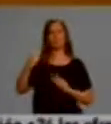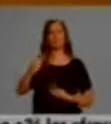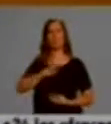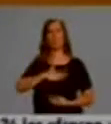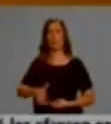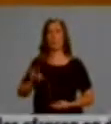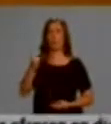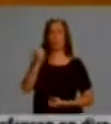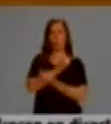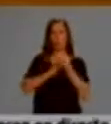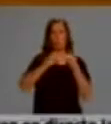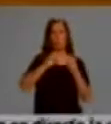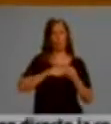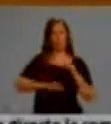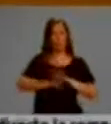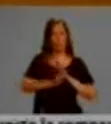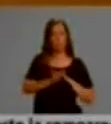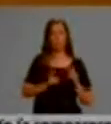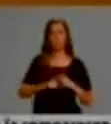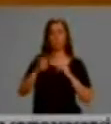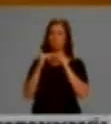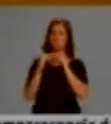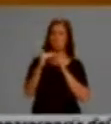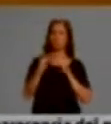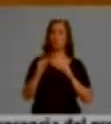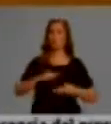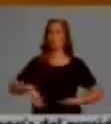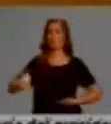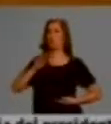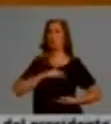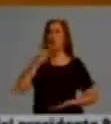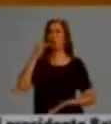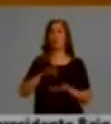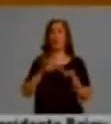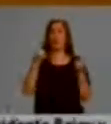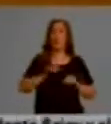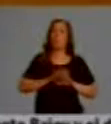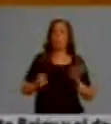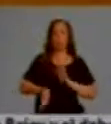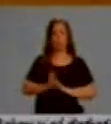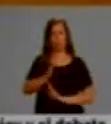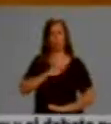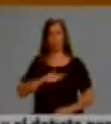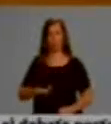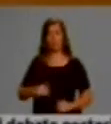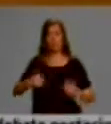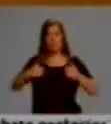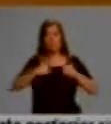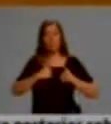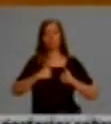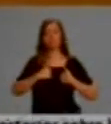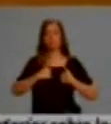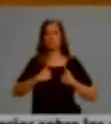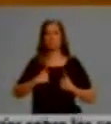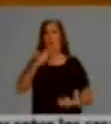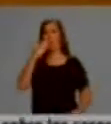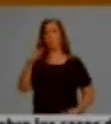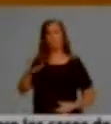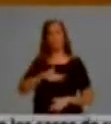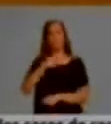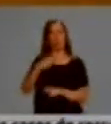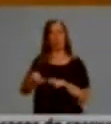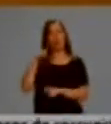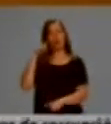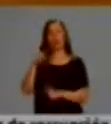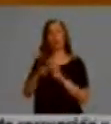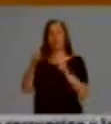solvencia, en su estabilidad y en su capacidad para salir adelante. Yo soy partidario de que nuestra actitud política